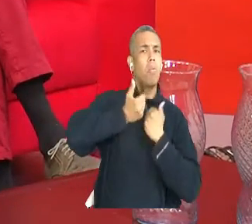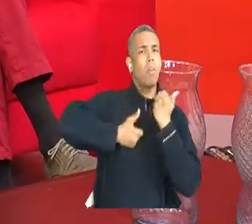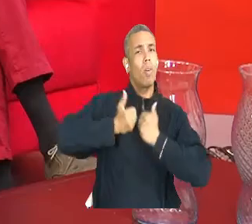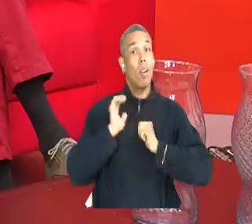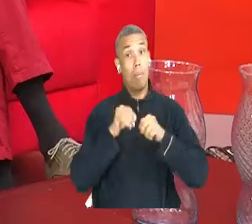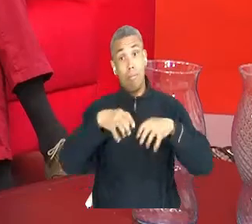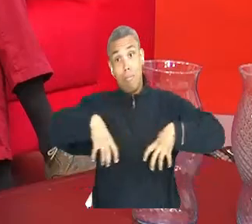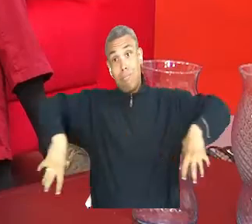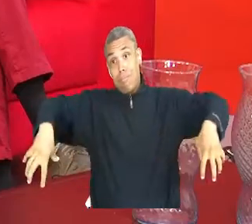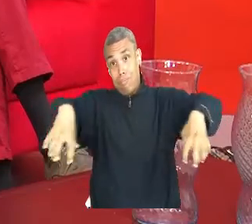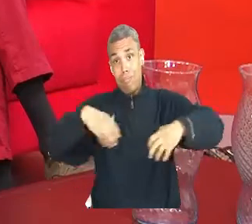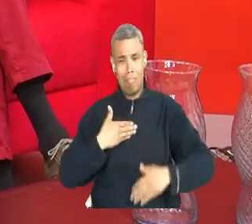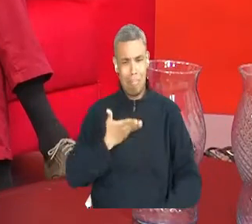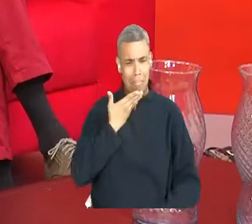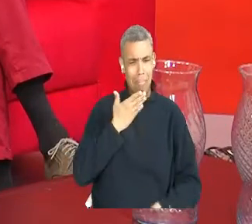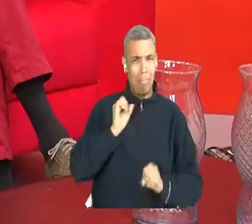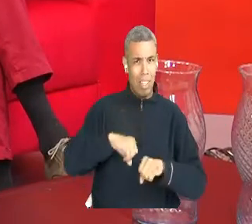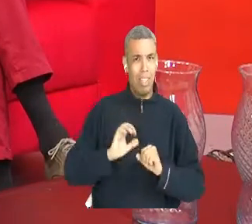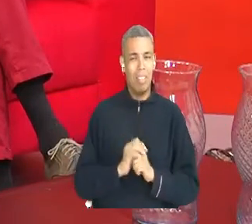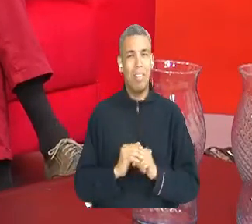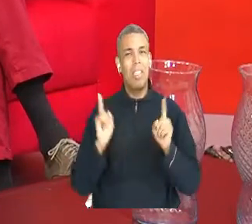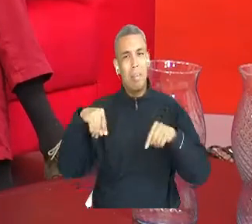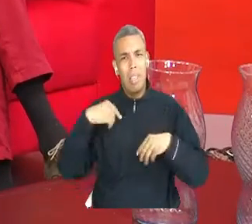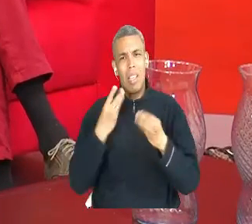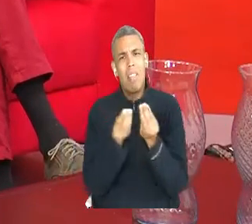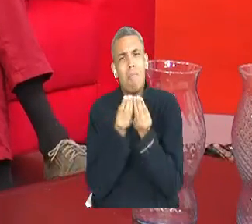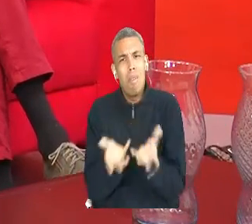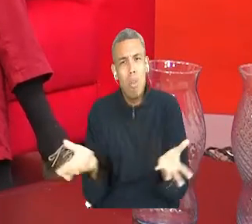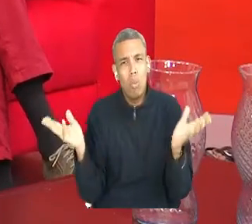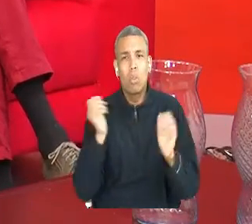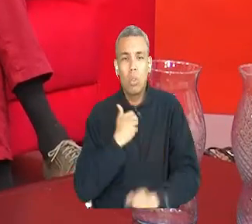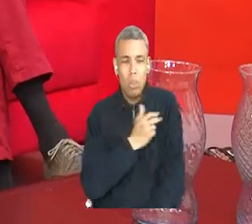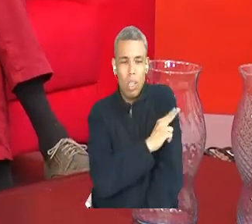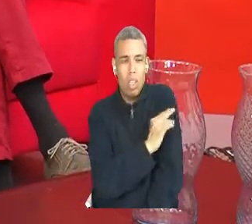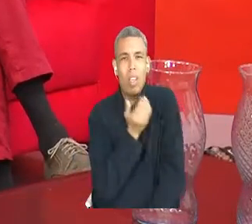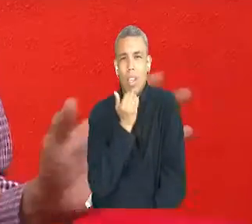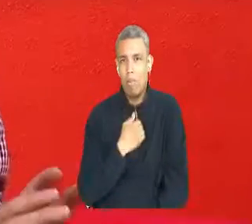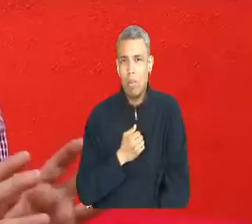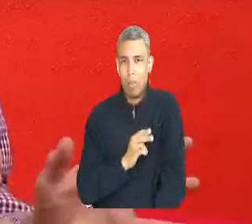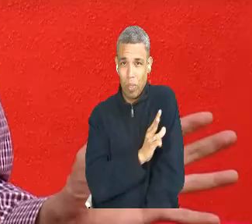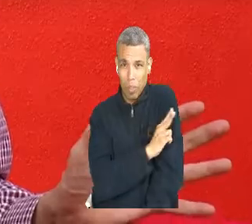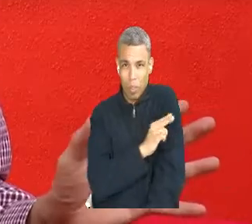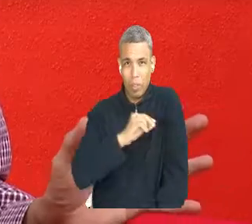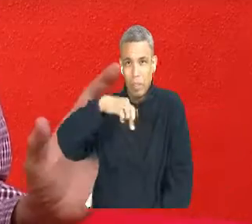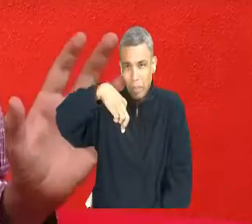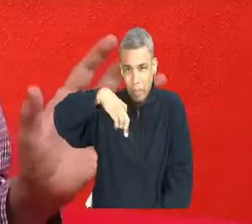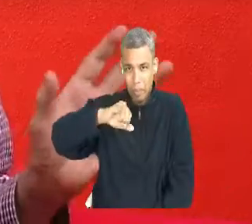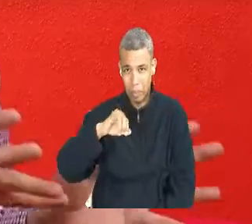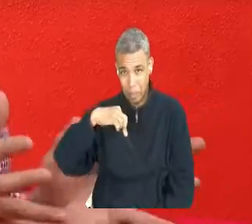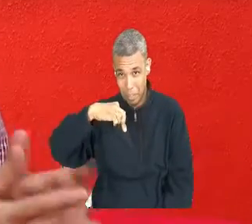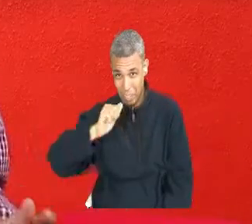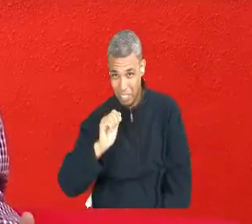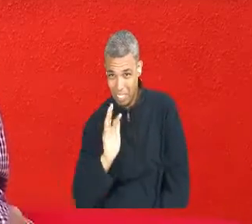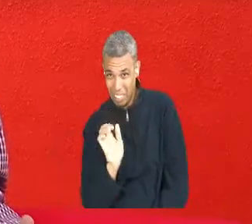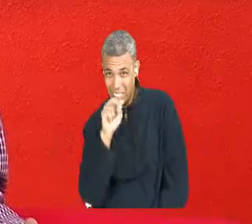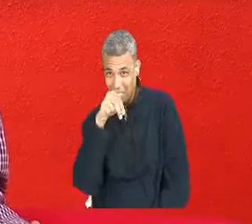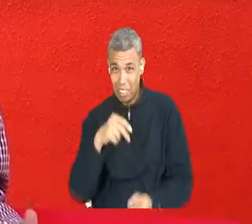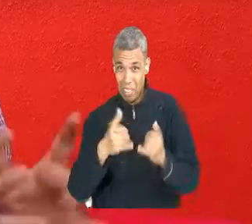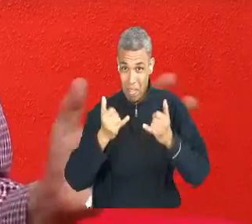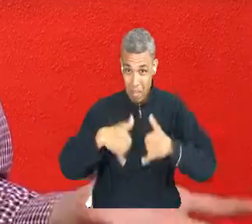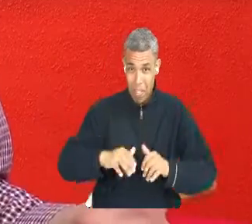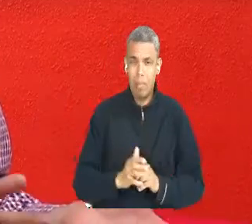productos turísticos que los tenemos también entonces por ejemplo en la noche después de salir del hotel pipatón vamos a estar esa parte a mostrar esa parte nocturna de la ciudad